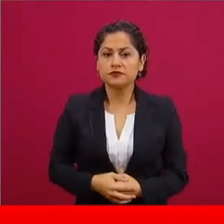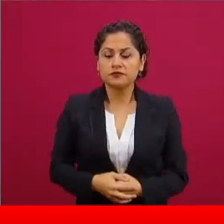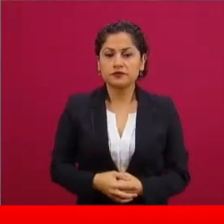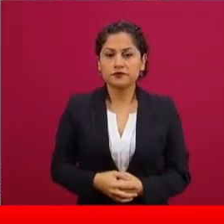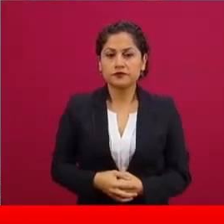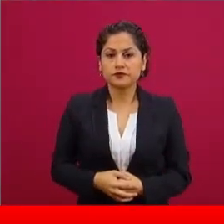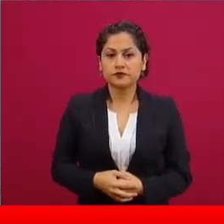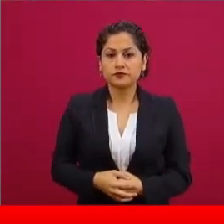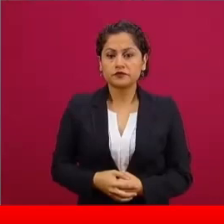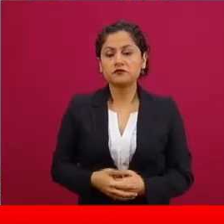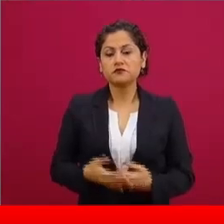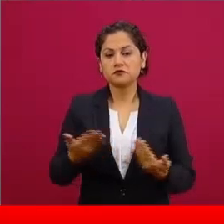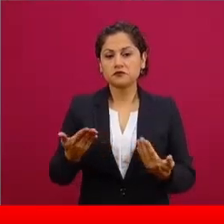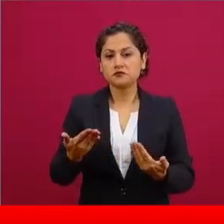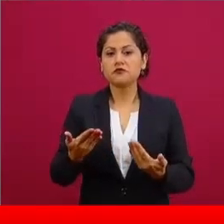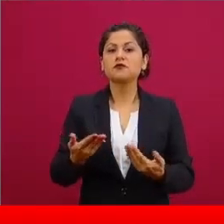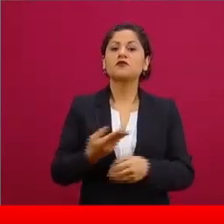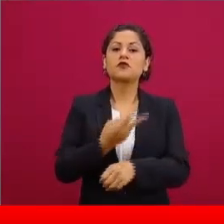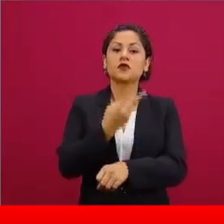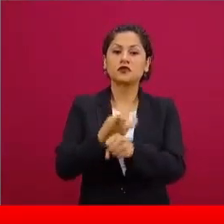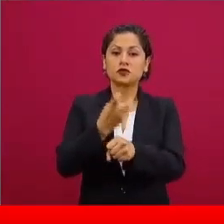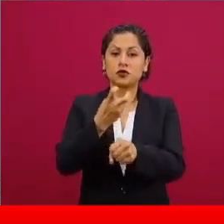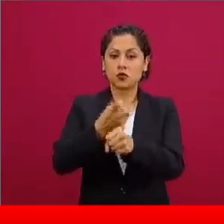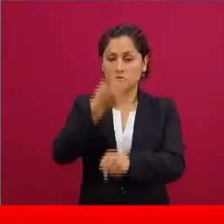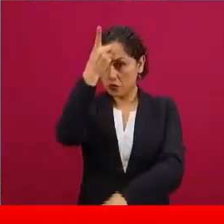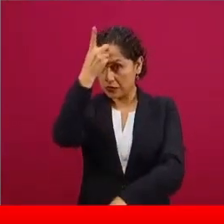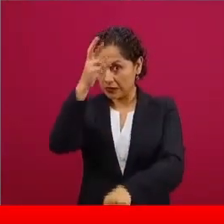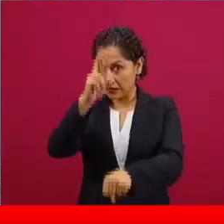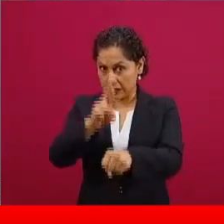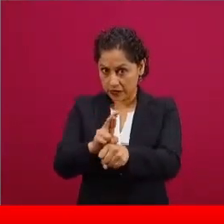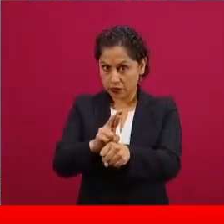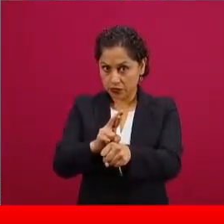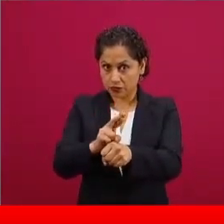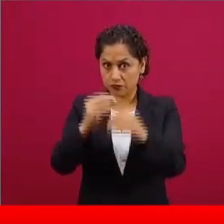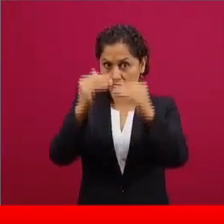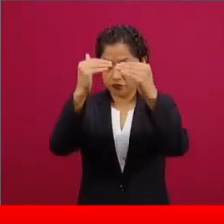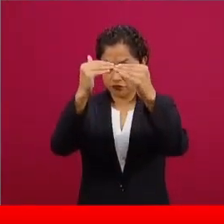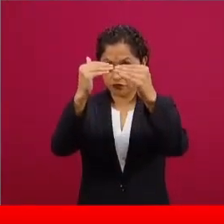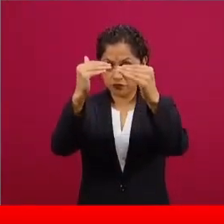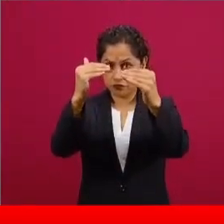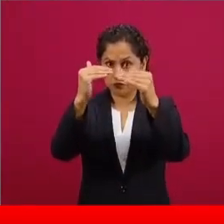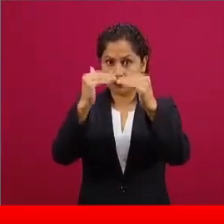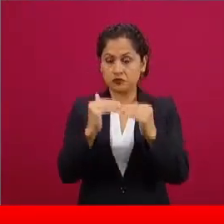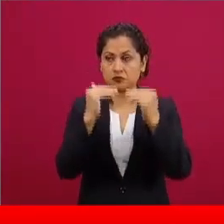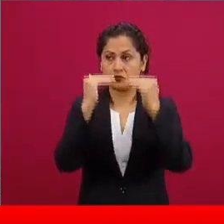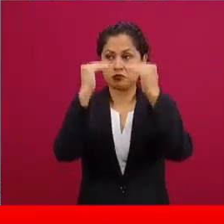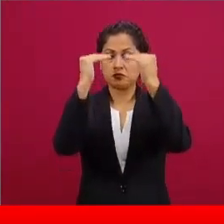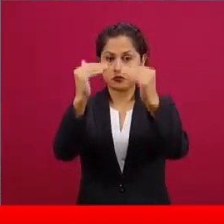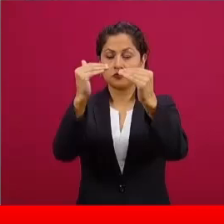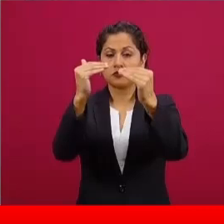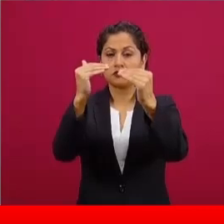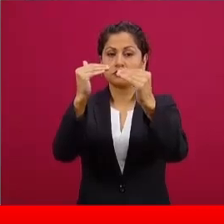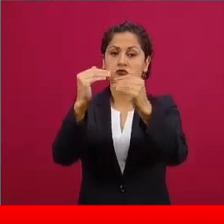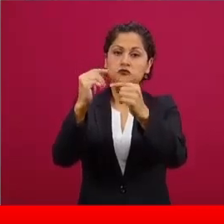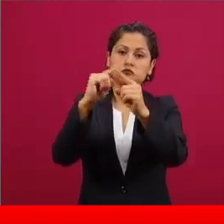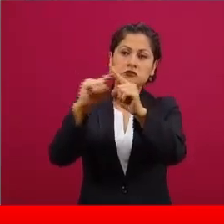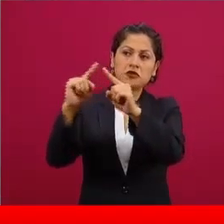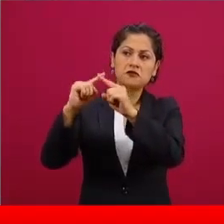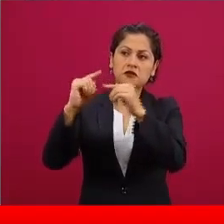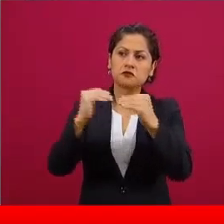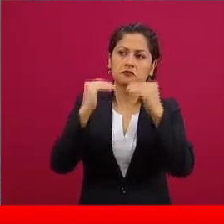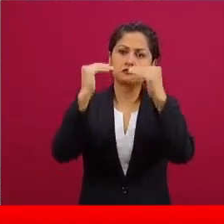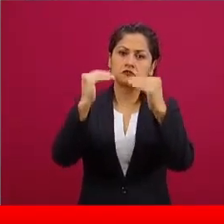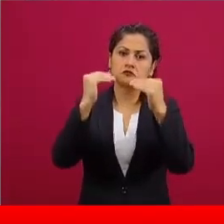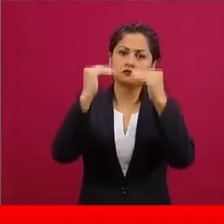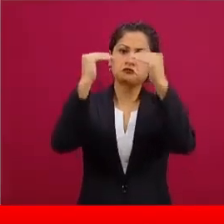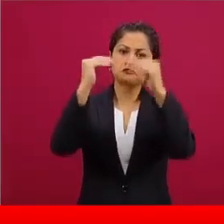de subdirector hasta presidente de la republica